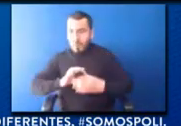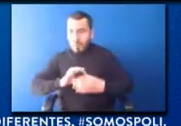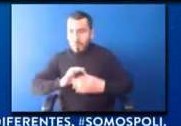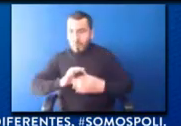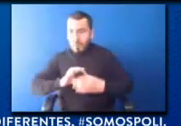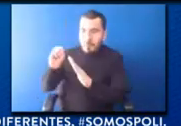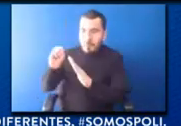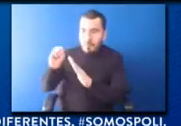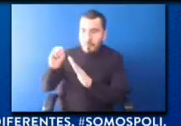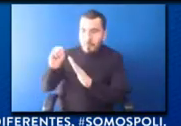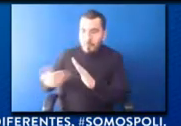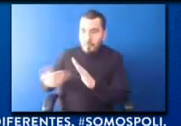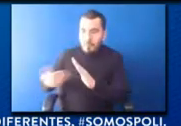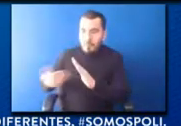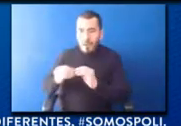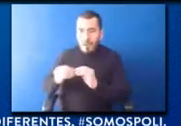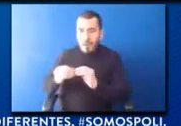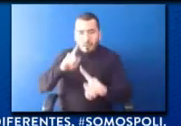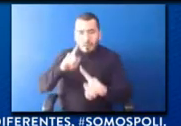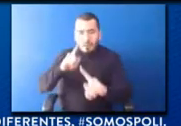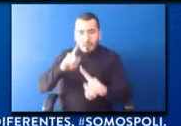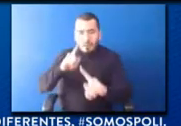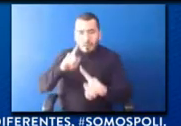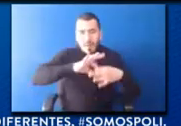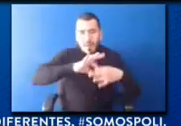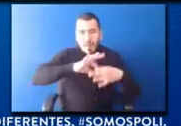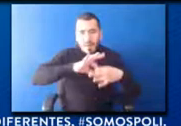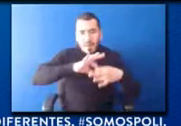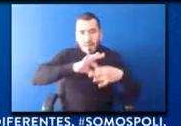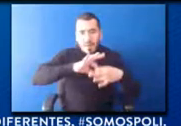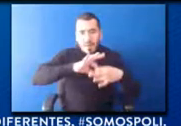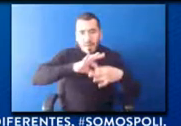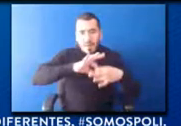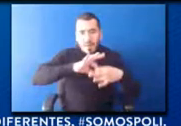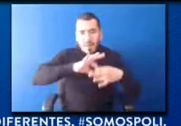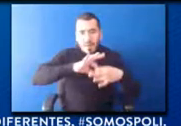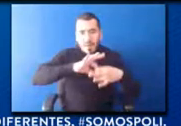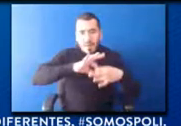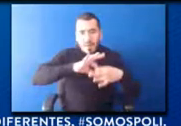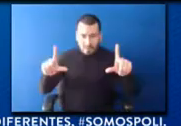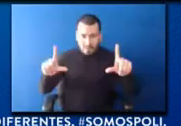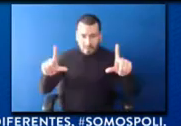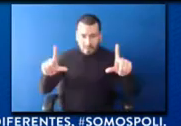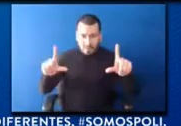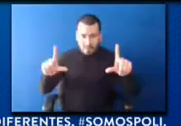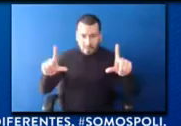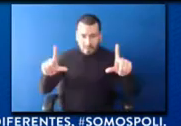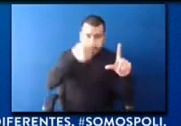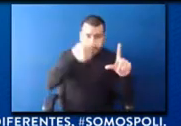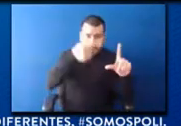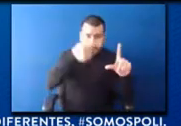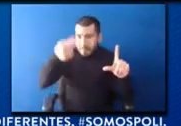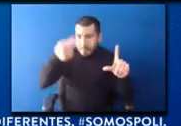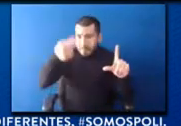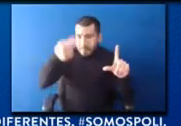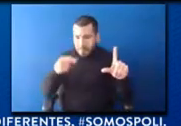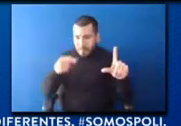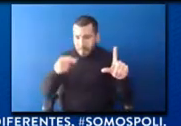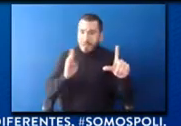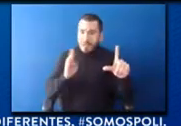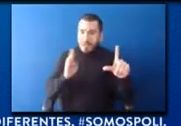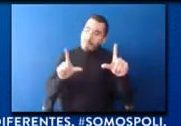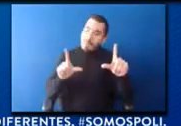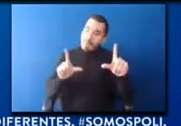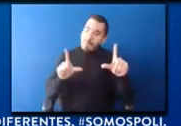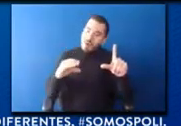de bloques o blockchain. Es un paso trascendental pensar que ya no necesito tener a un señor paro en la mitad que me dé certeza de decir, aquí